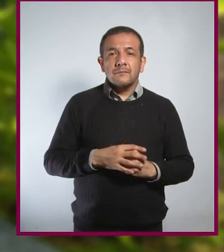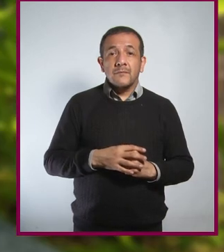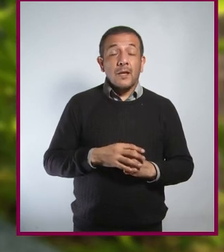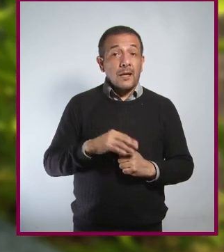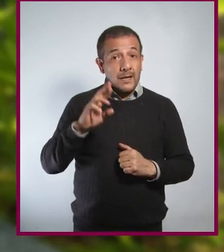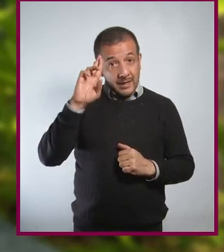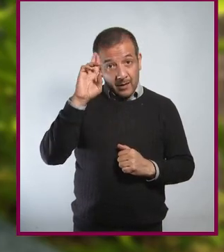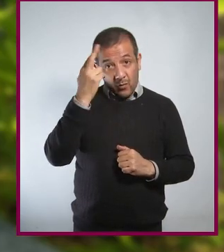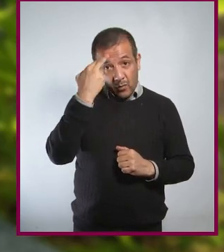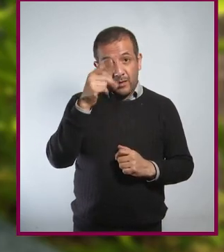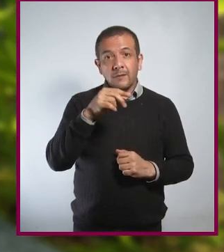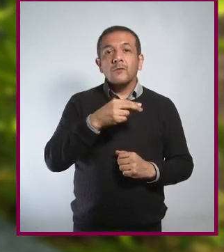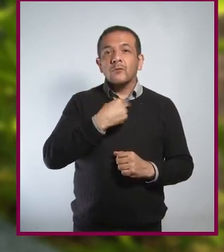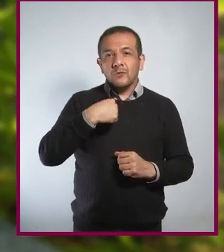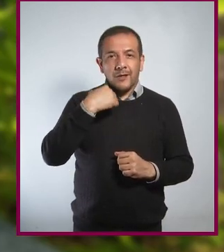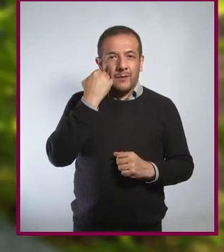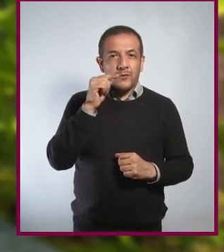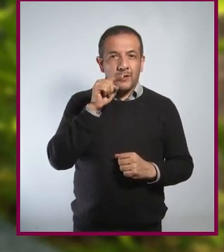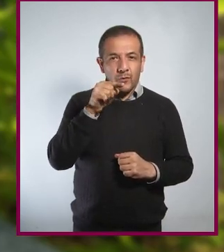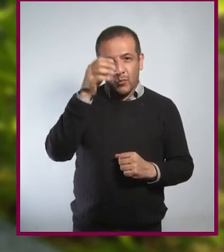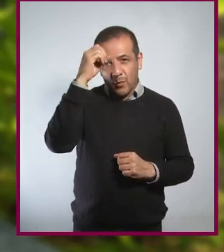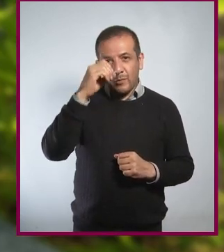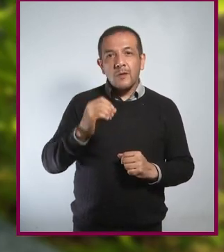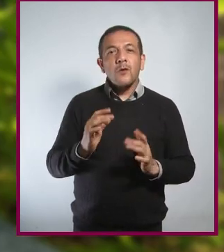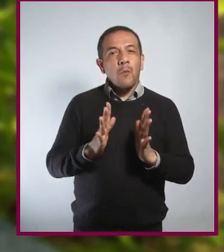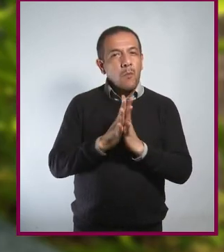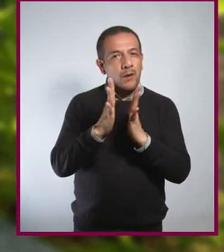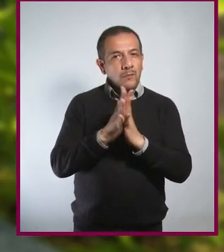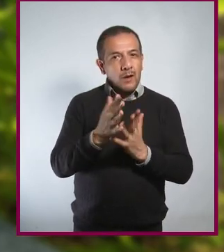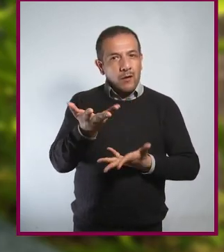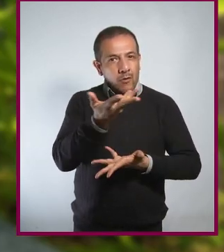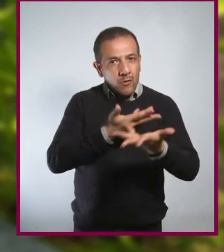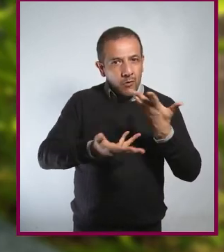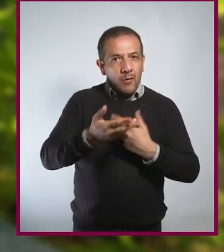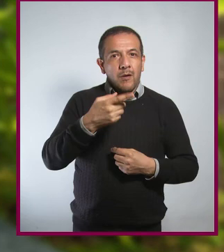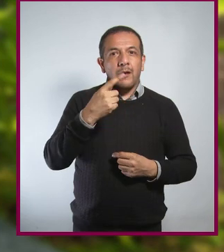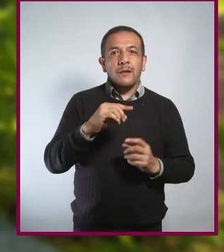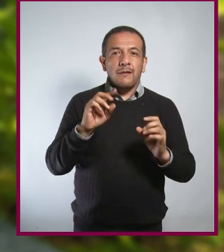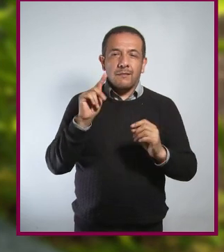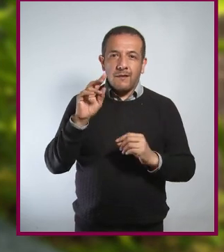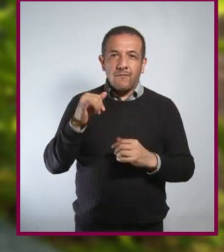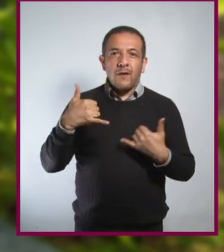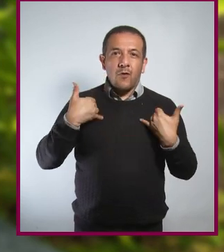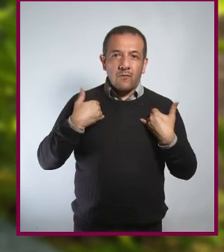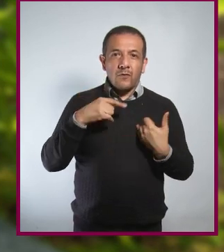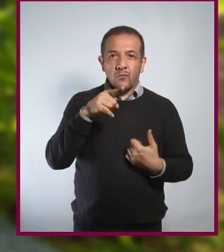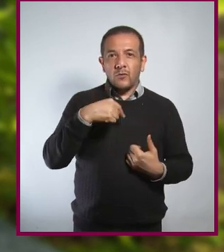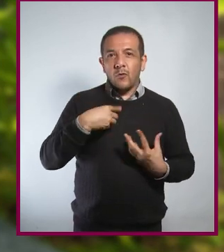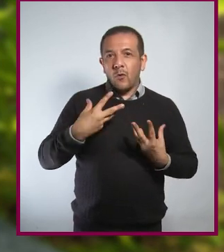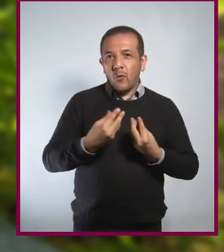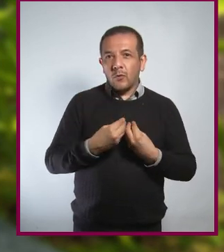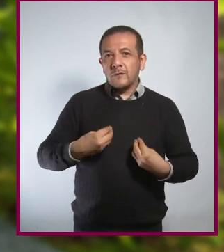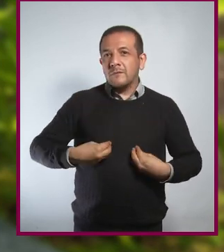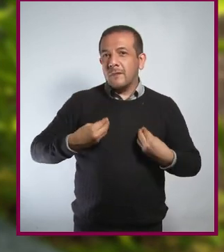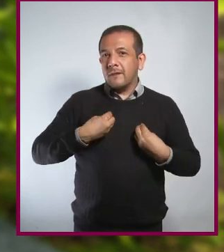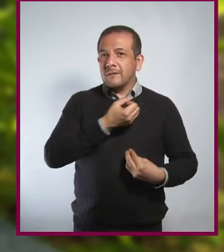No olvides que nos interesa escucharte y conocer tu opinión. Participa con Jóvenes en TV y haz este programa con nosotros.